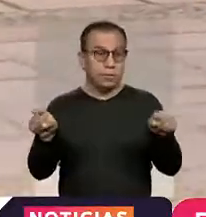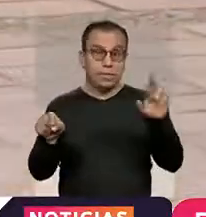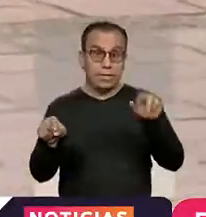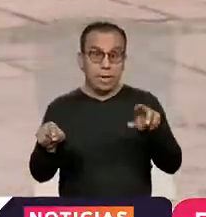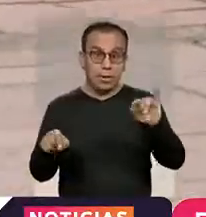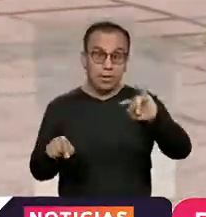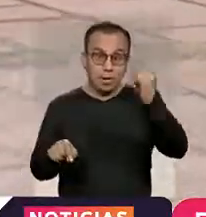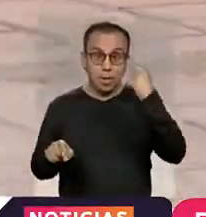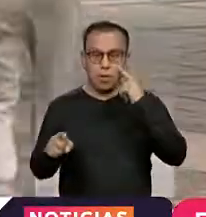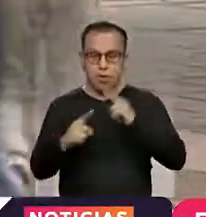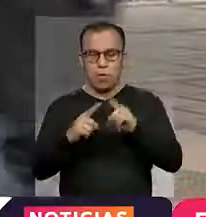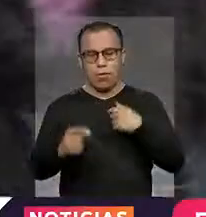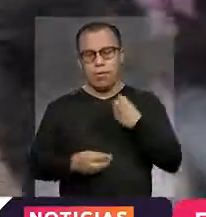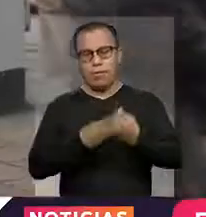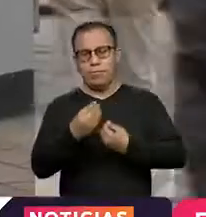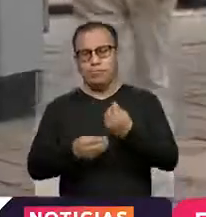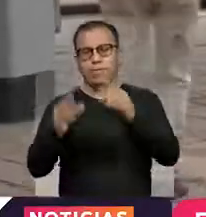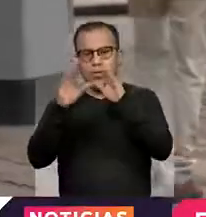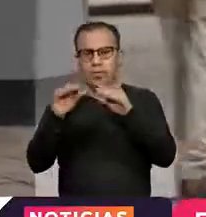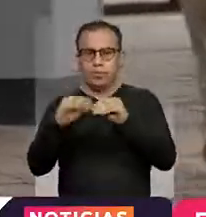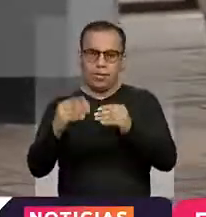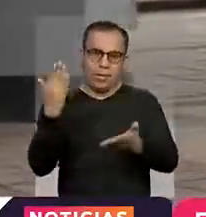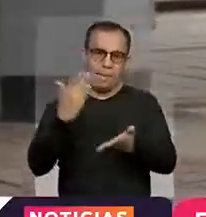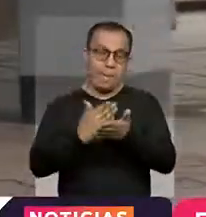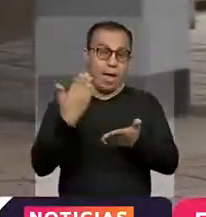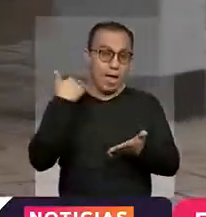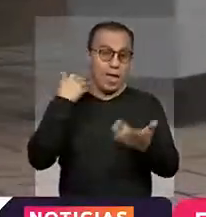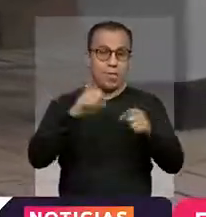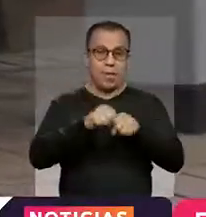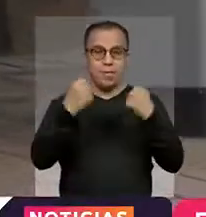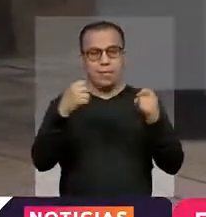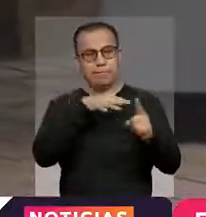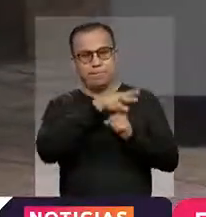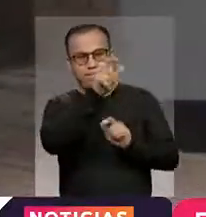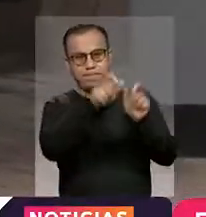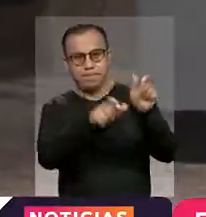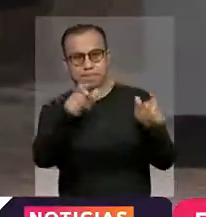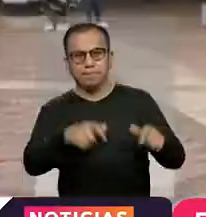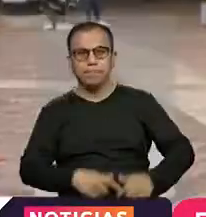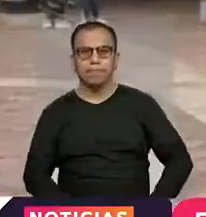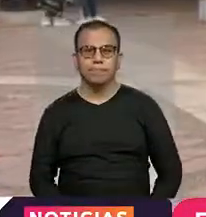los delincuentes hagan su Navidad a costa de la tragedia de otros.